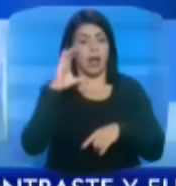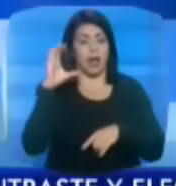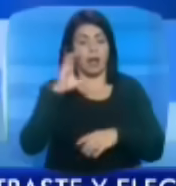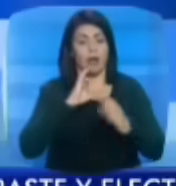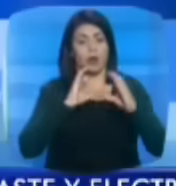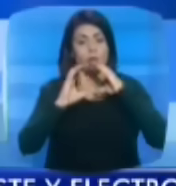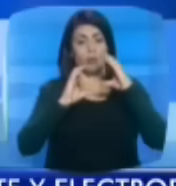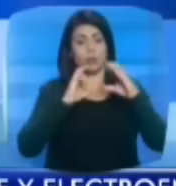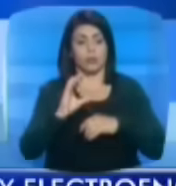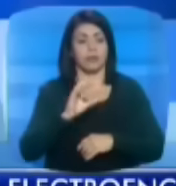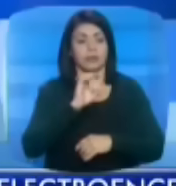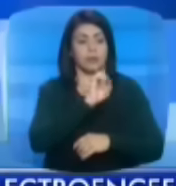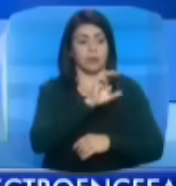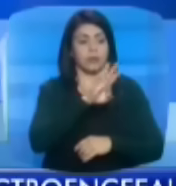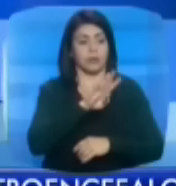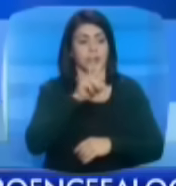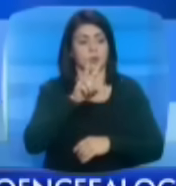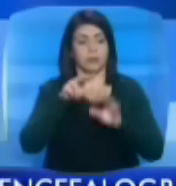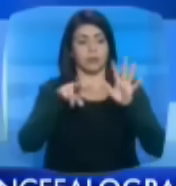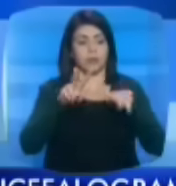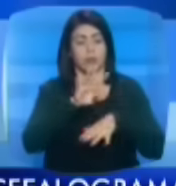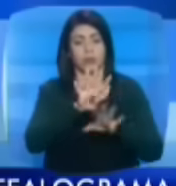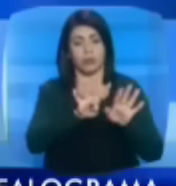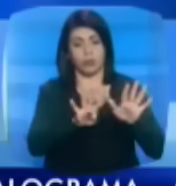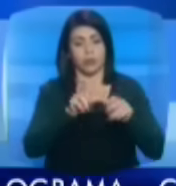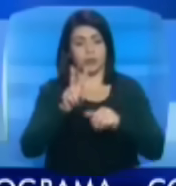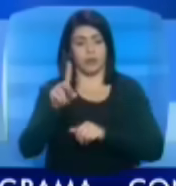o comunicarse al teléfono